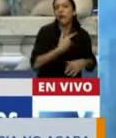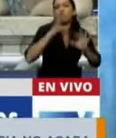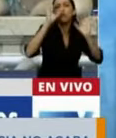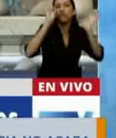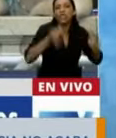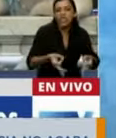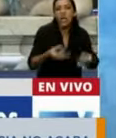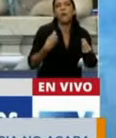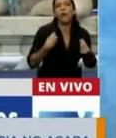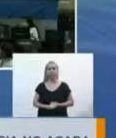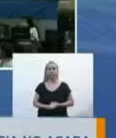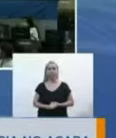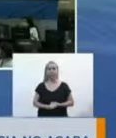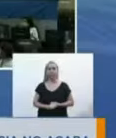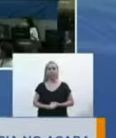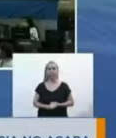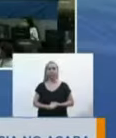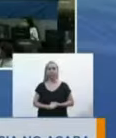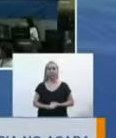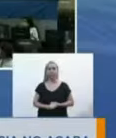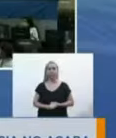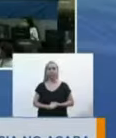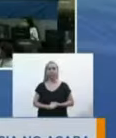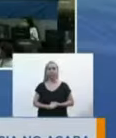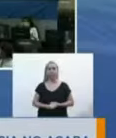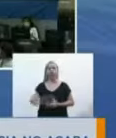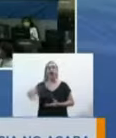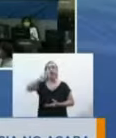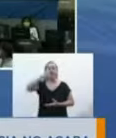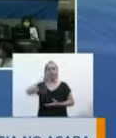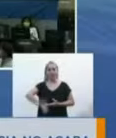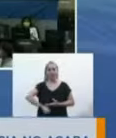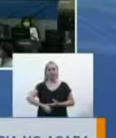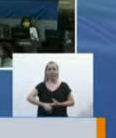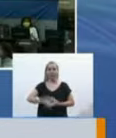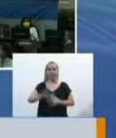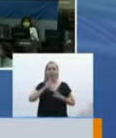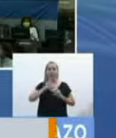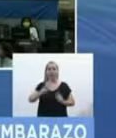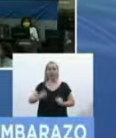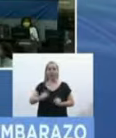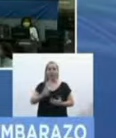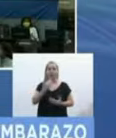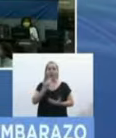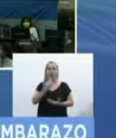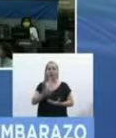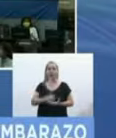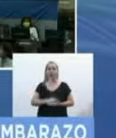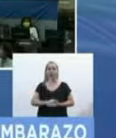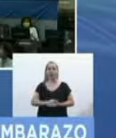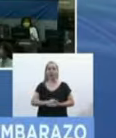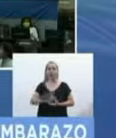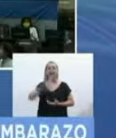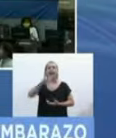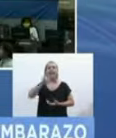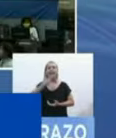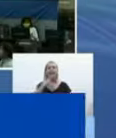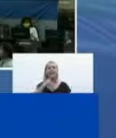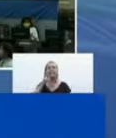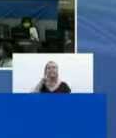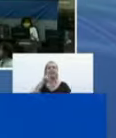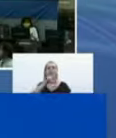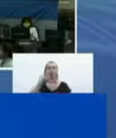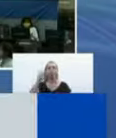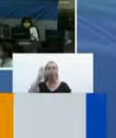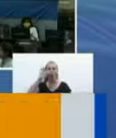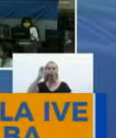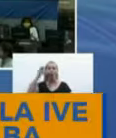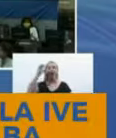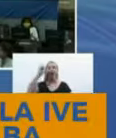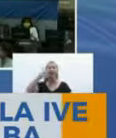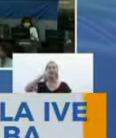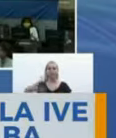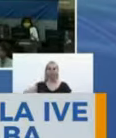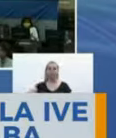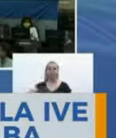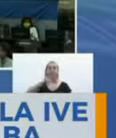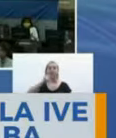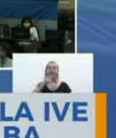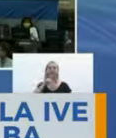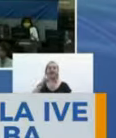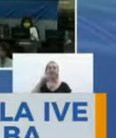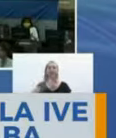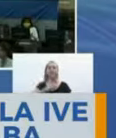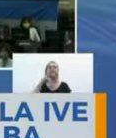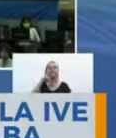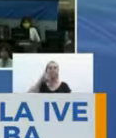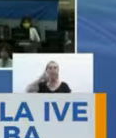la asistencia del Estado. Ayer sucedió algo similar en el recinto parlamentario, con un senador que directamente se